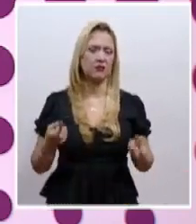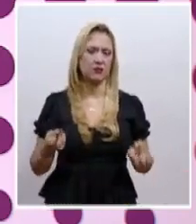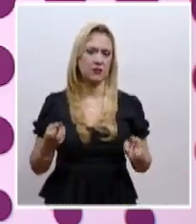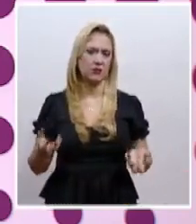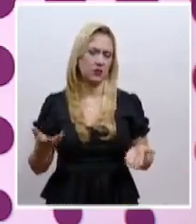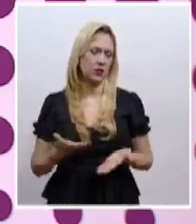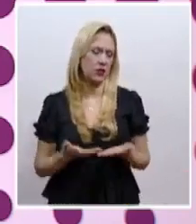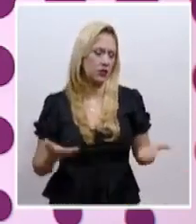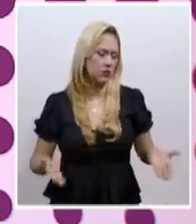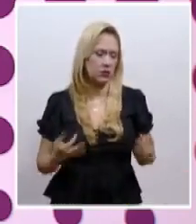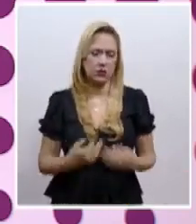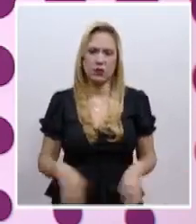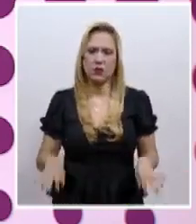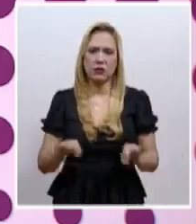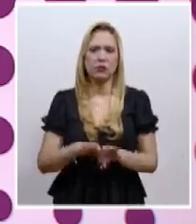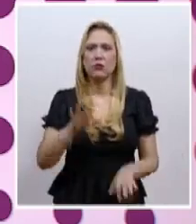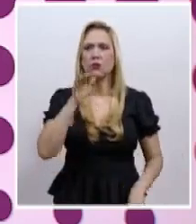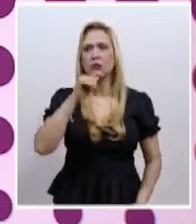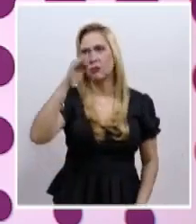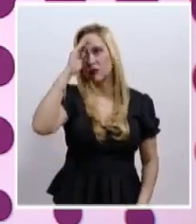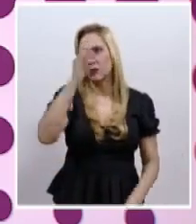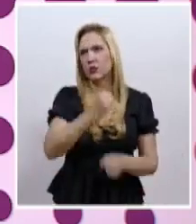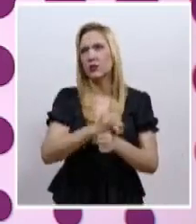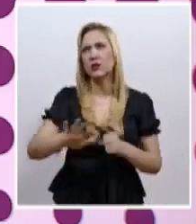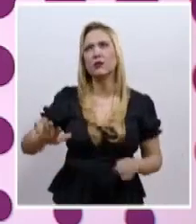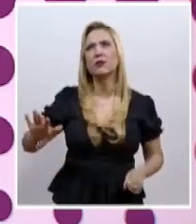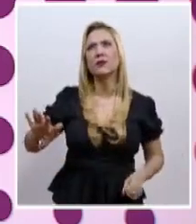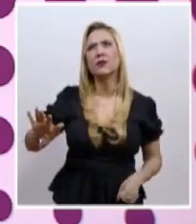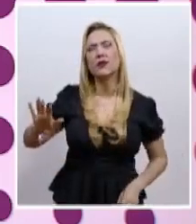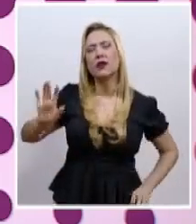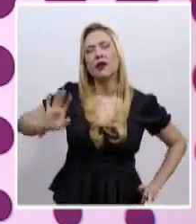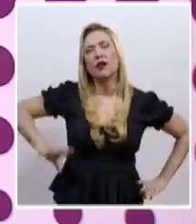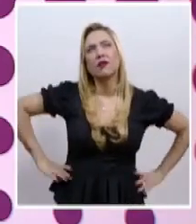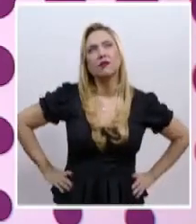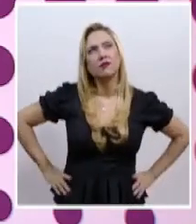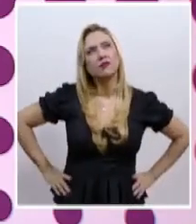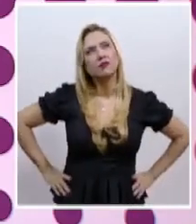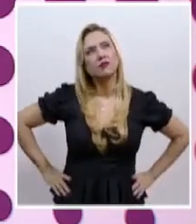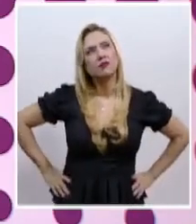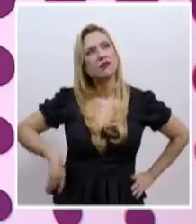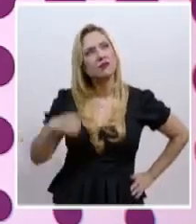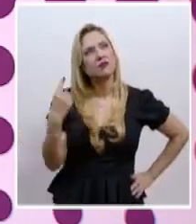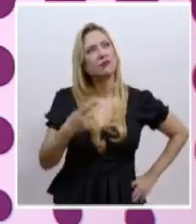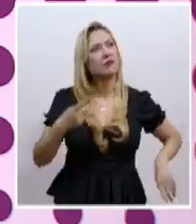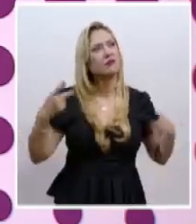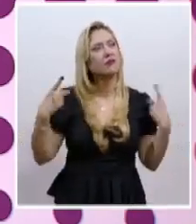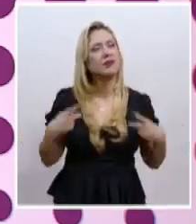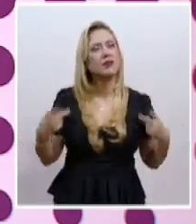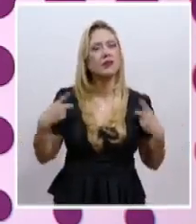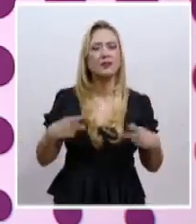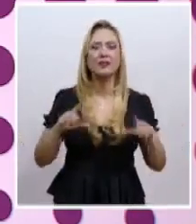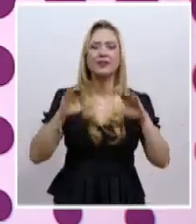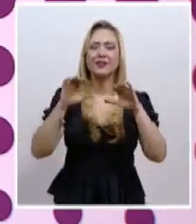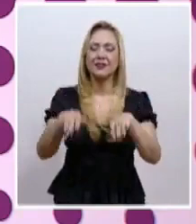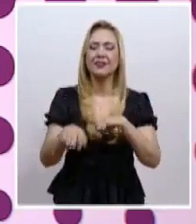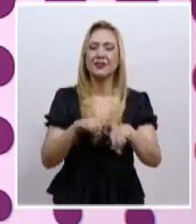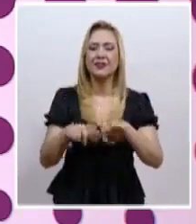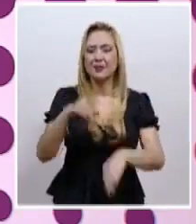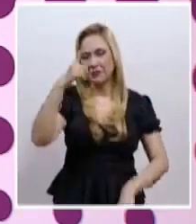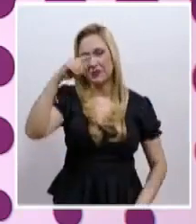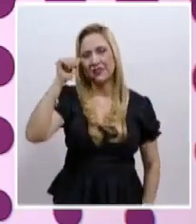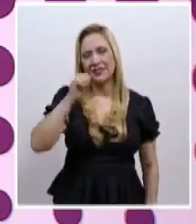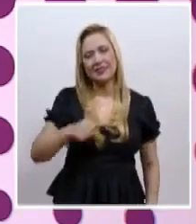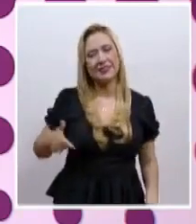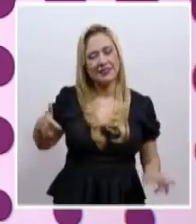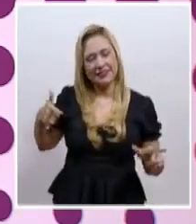del mundo moderno. Ya no podemos pensar en ese mundo donde la mayoría de las personas encuentran un trabajo y se quedan contratados en un